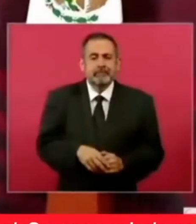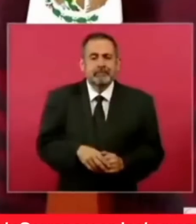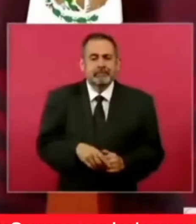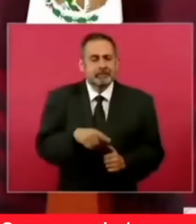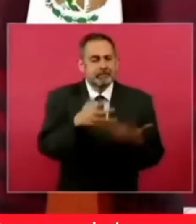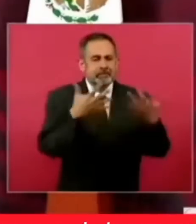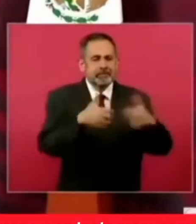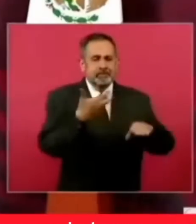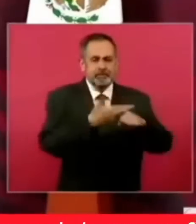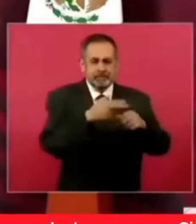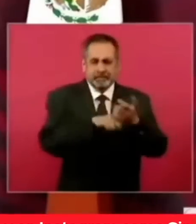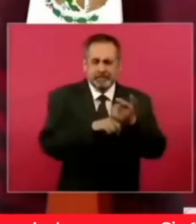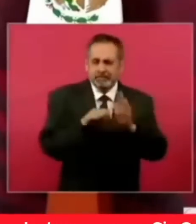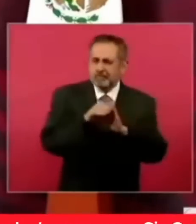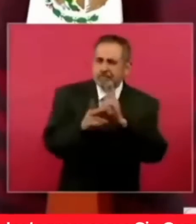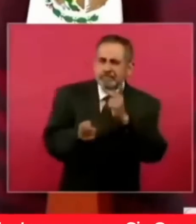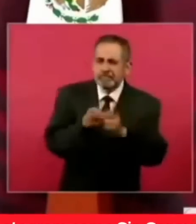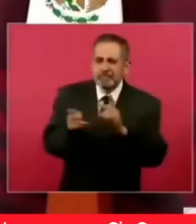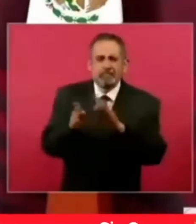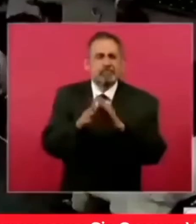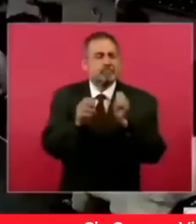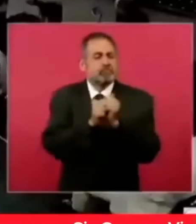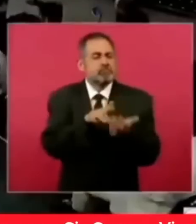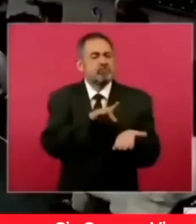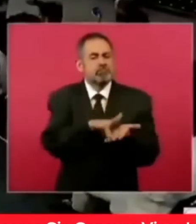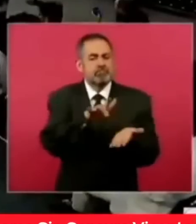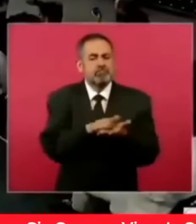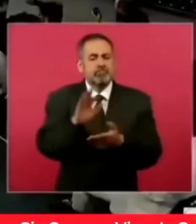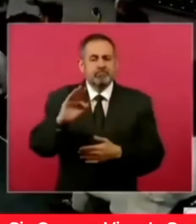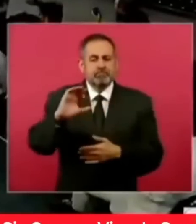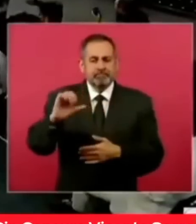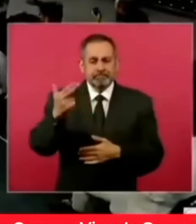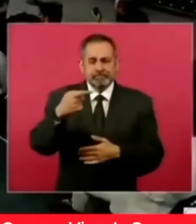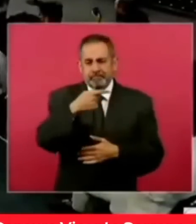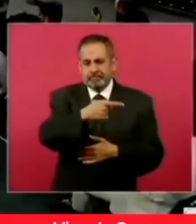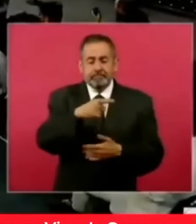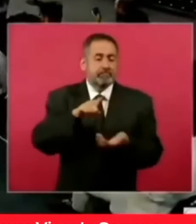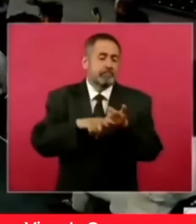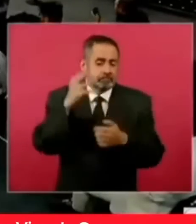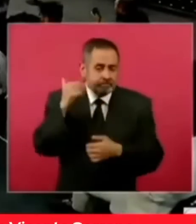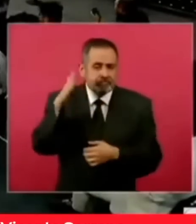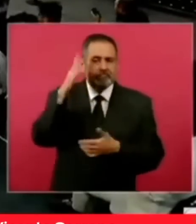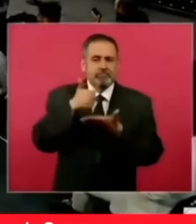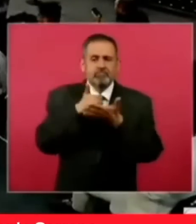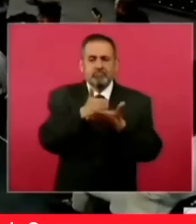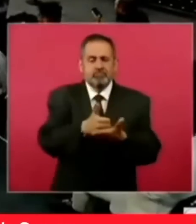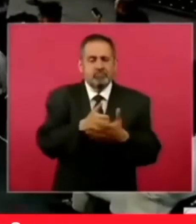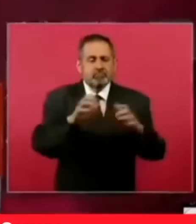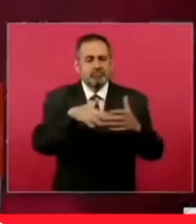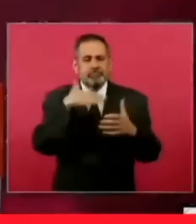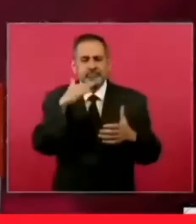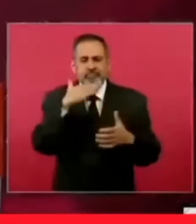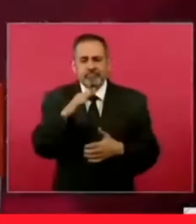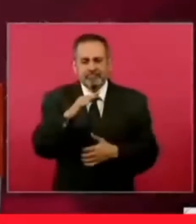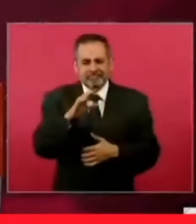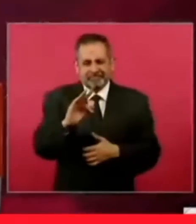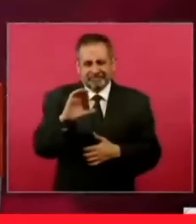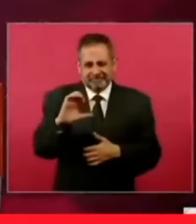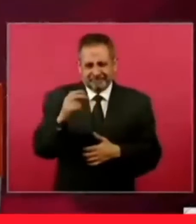de una empresa que hacía encuestas a favor de Calderón, que le ayudó en el fraude a Calderón. Luego